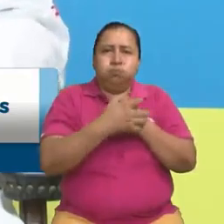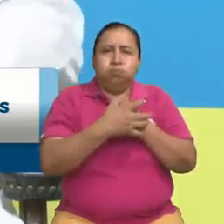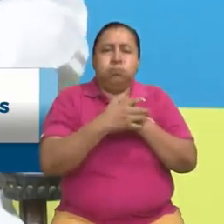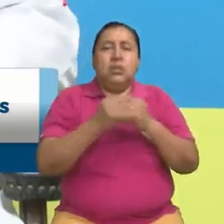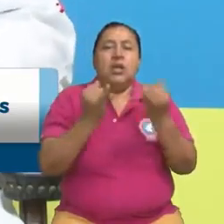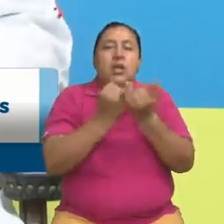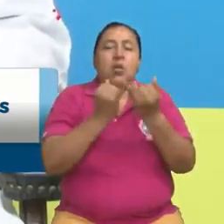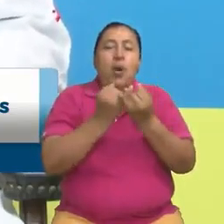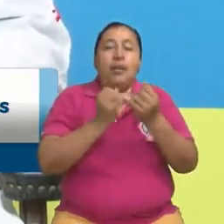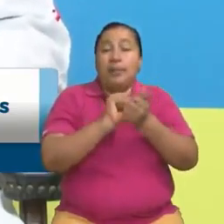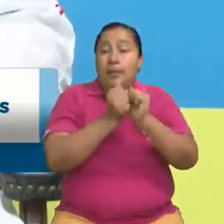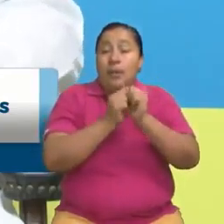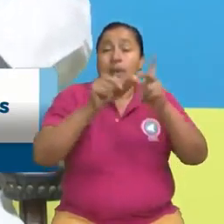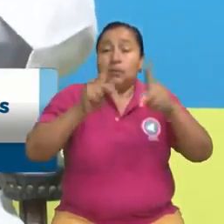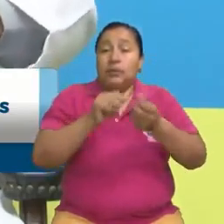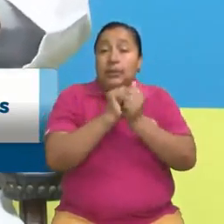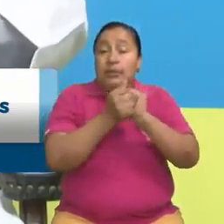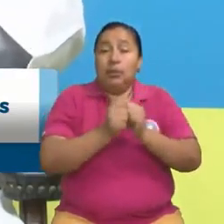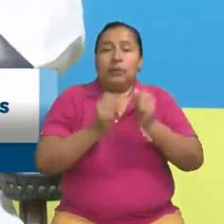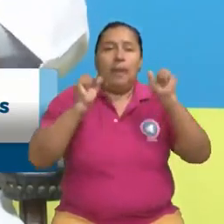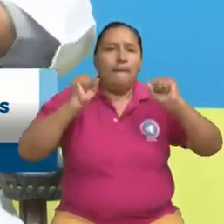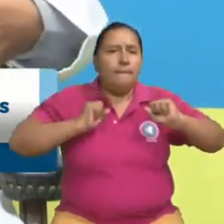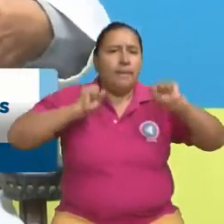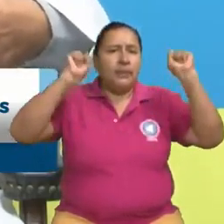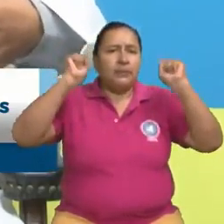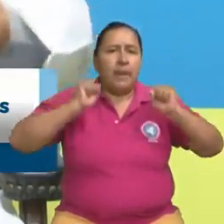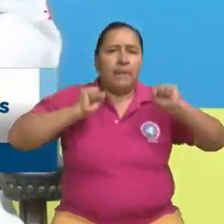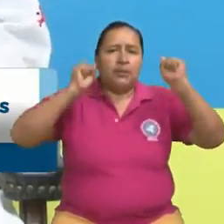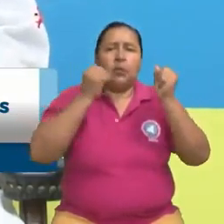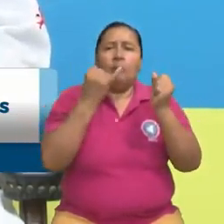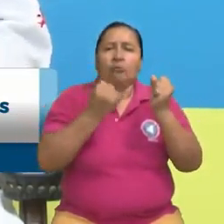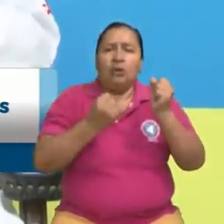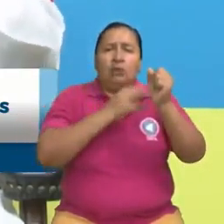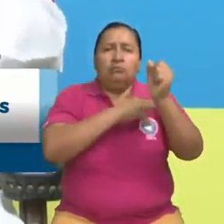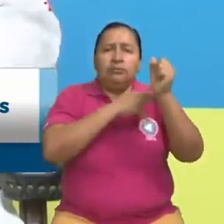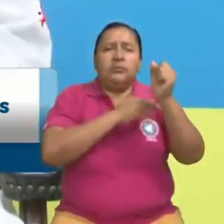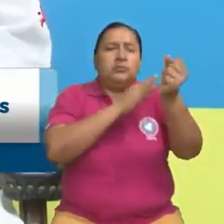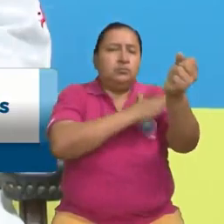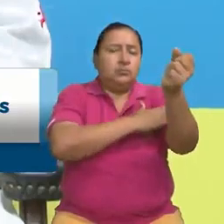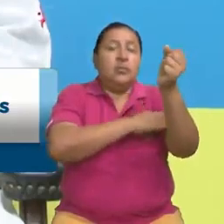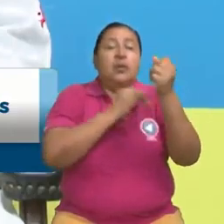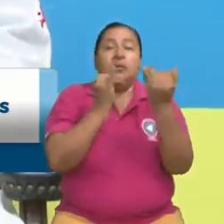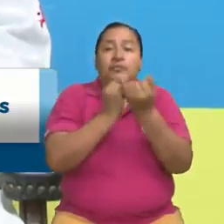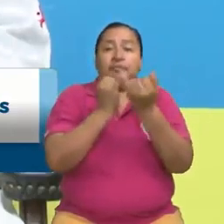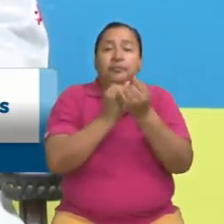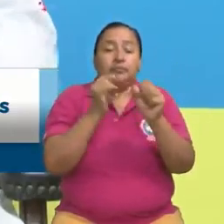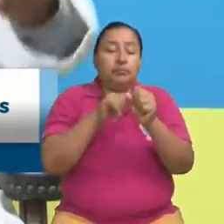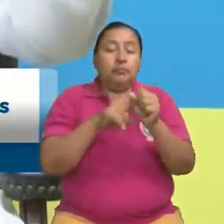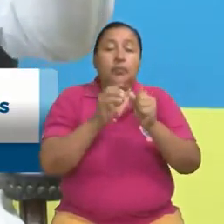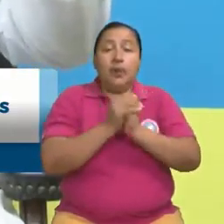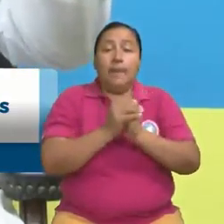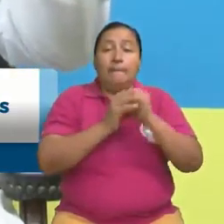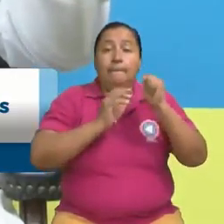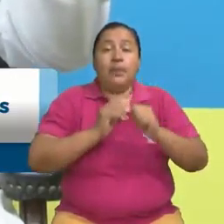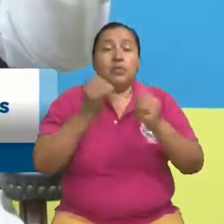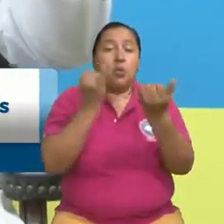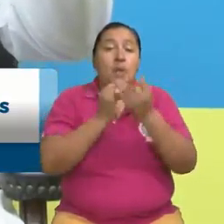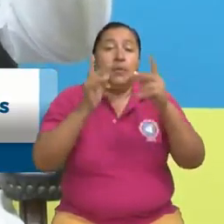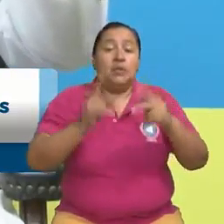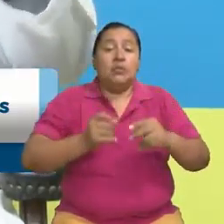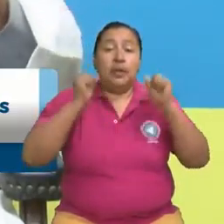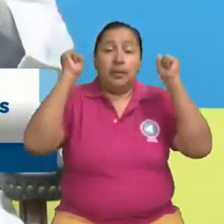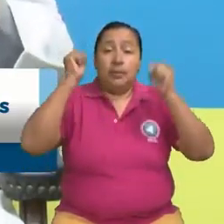deportista que va a levantar pesa y con el tiempo el músculo se va haciendo más grande. Ahora imaginemos que este deportista solo levanta pesa con una mano,